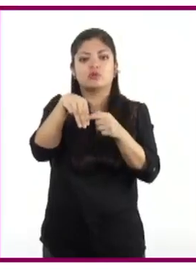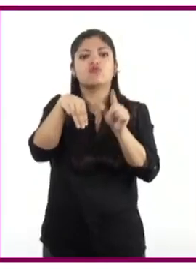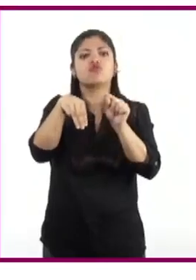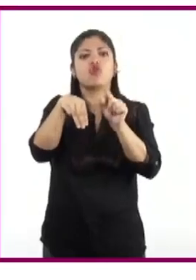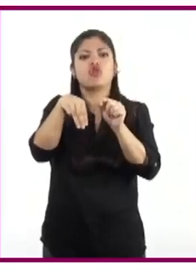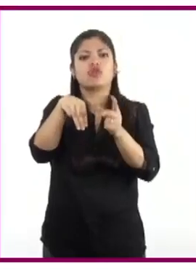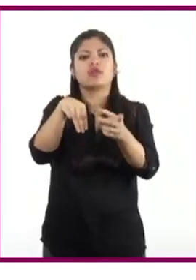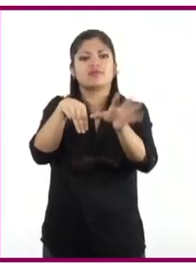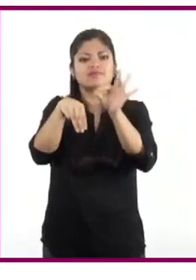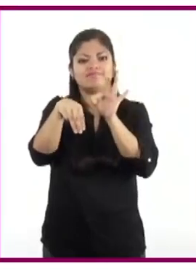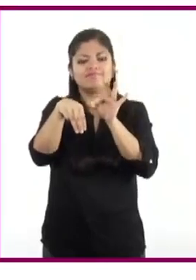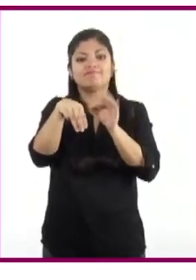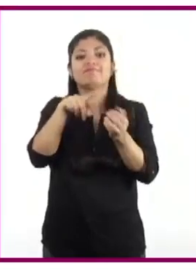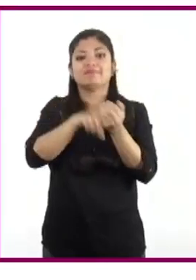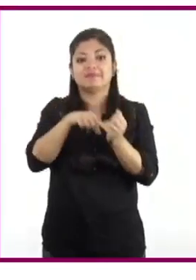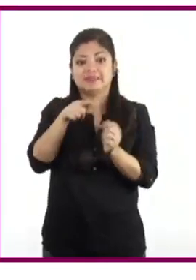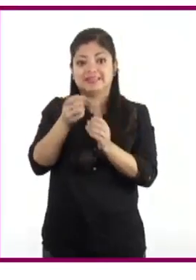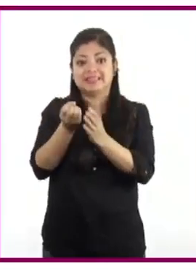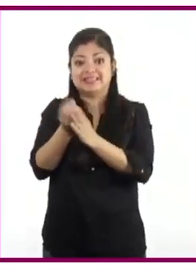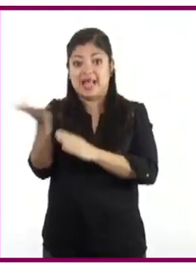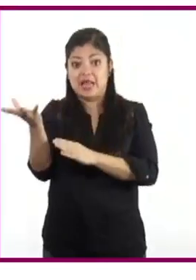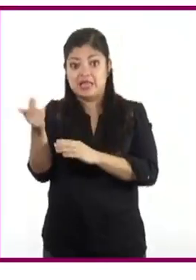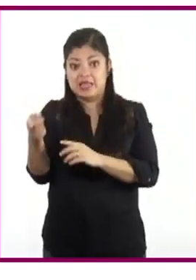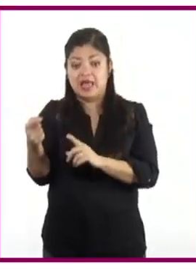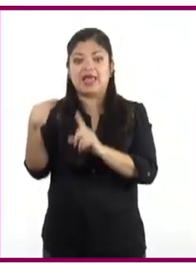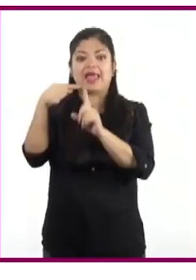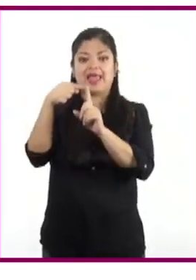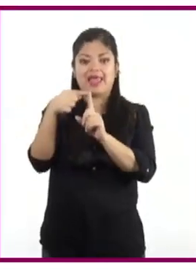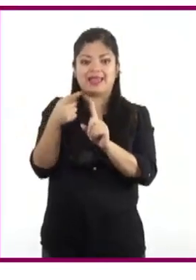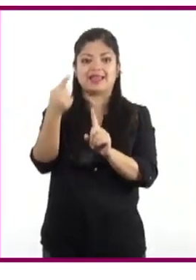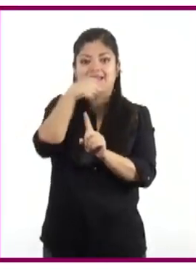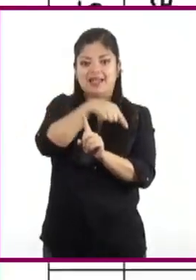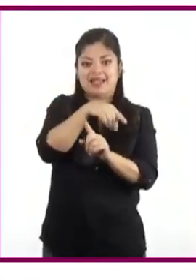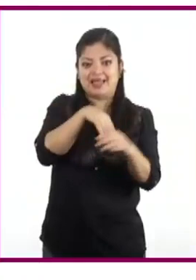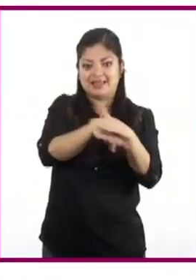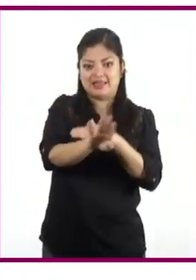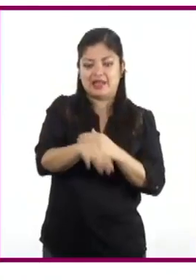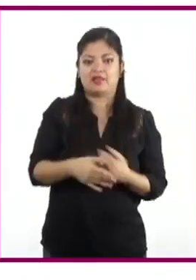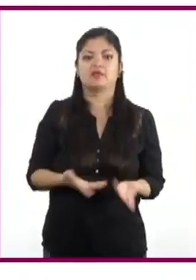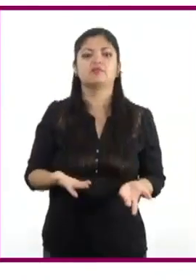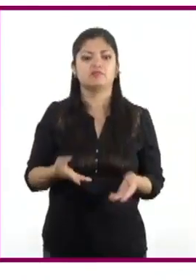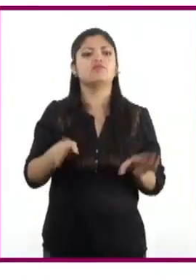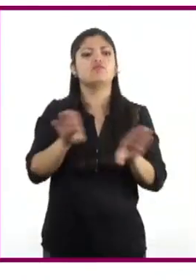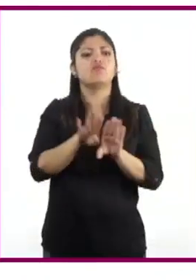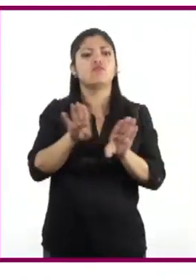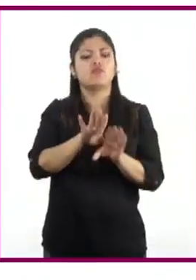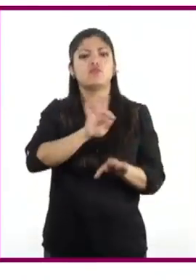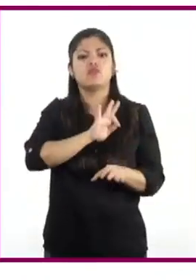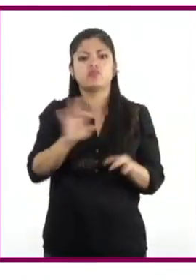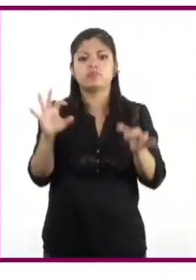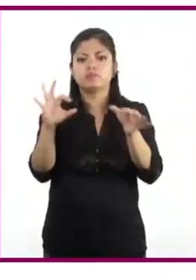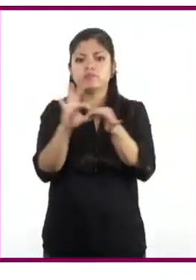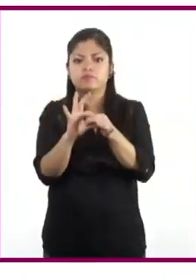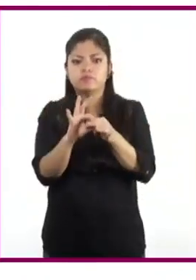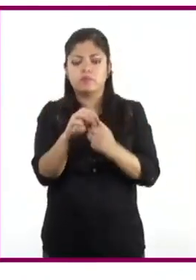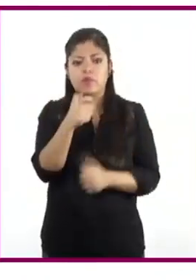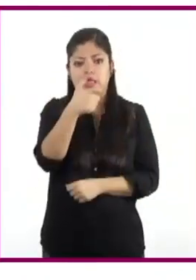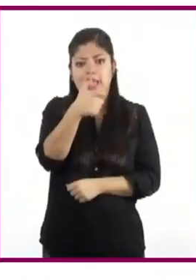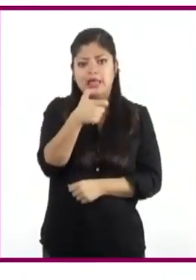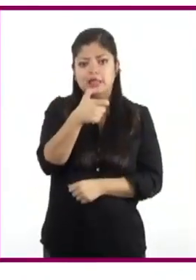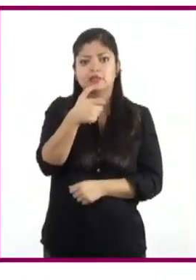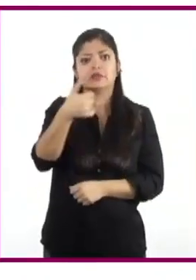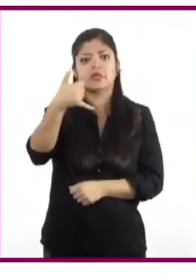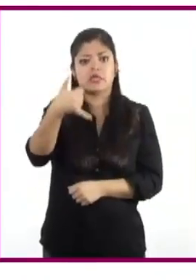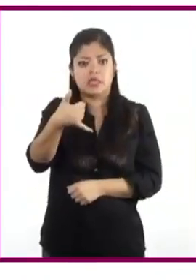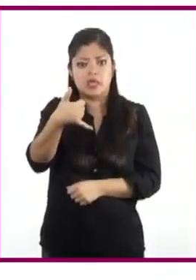por la división de la variable de salida entre la variable de entrada. ¿Cuál es la ecuación que describe la relación entre X y Y?